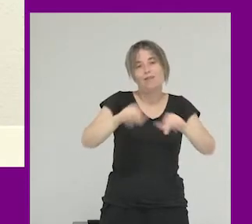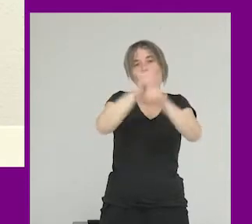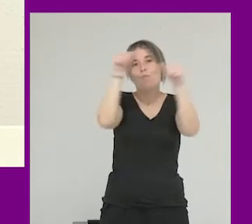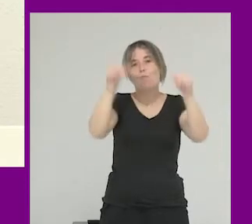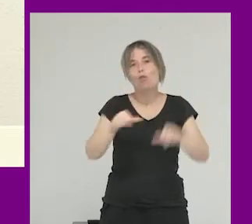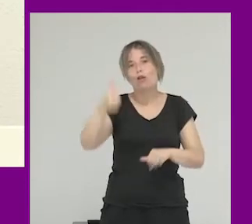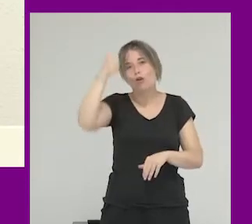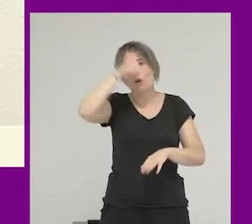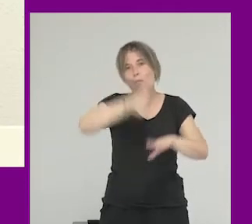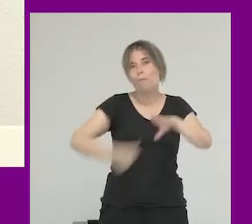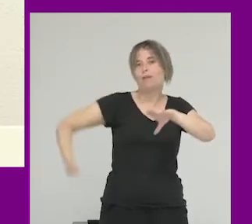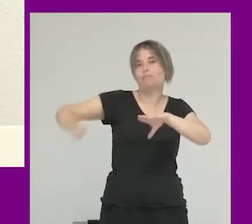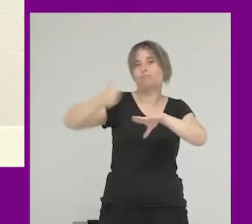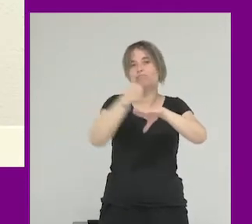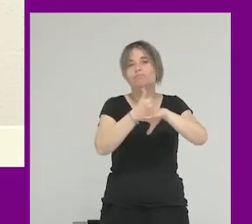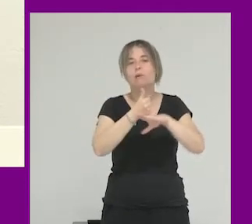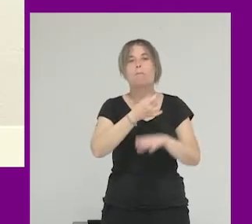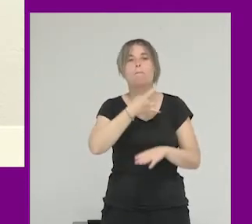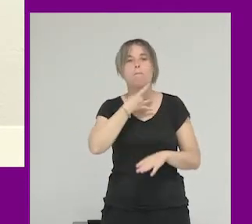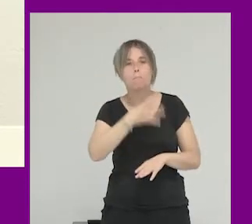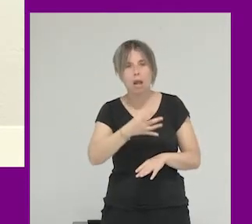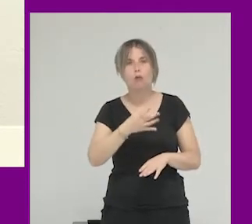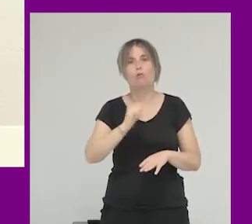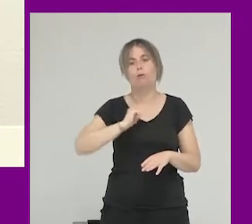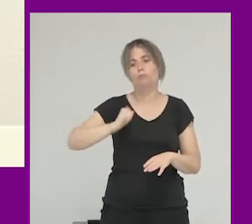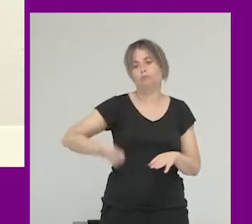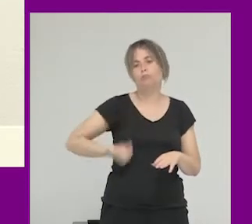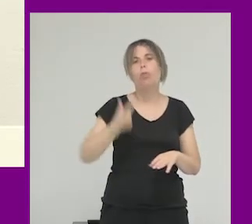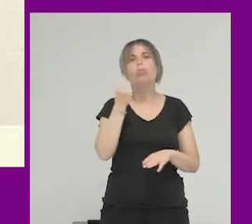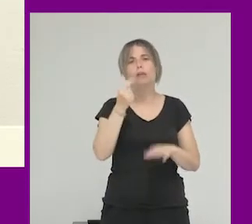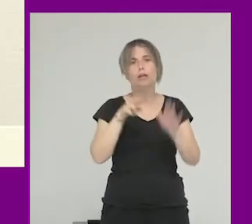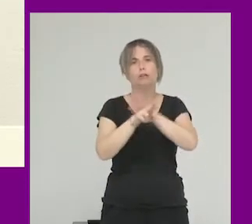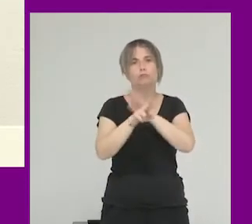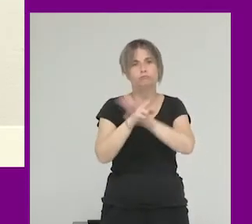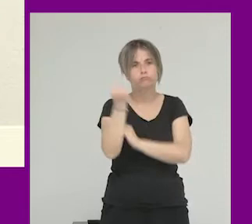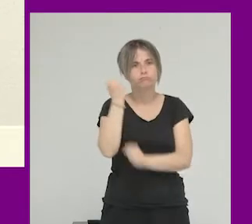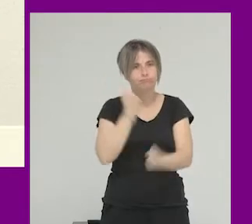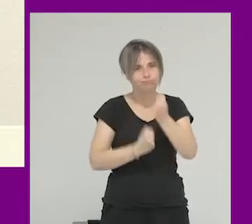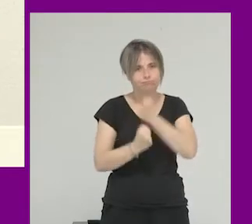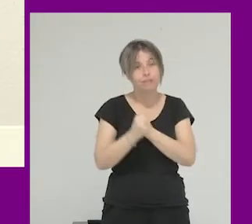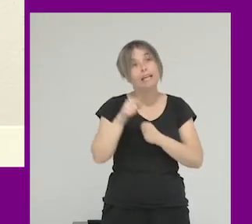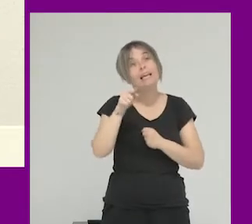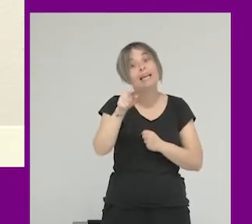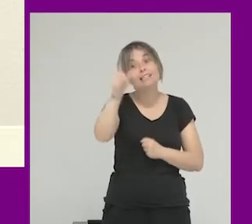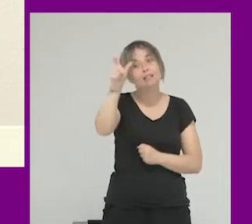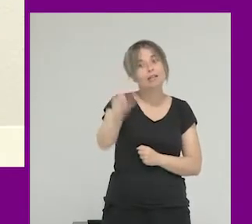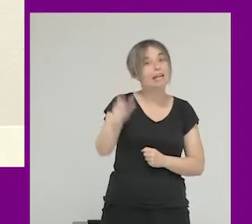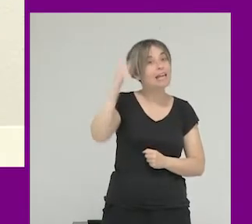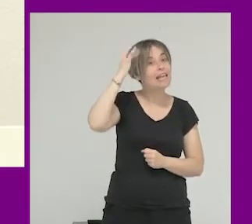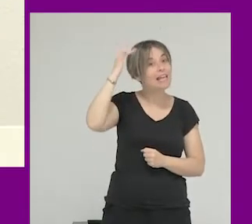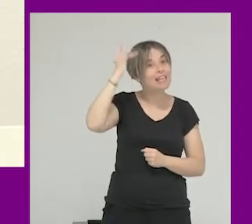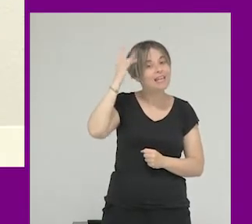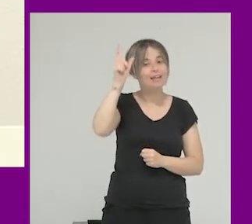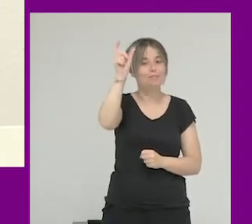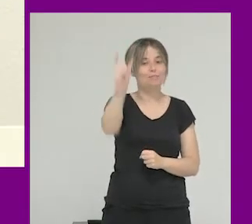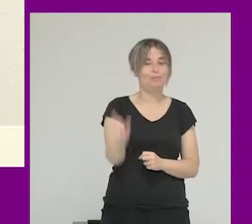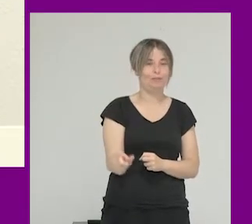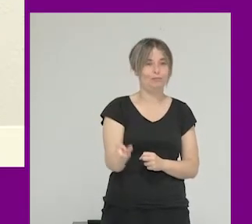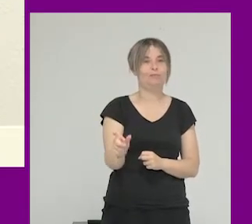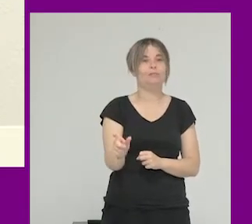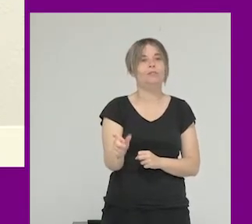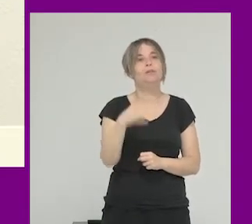hombre blanco y con recursos económicos. Básicamente ese sería el ideal de la persona que